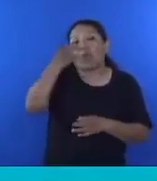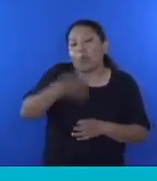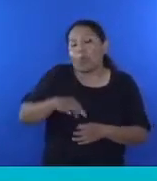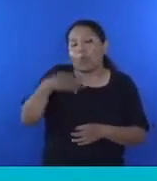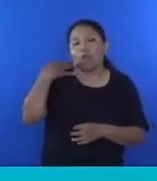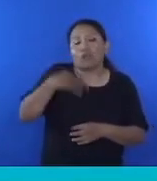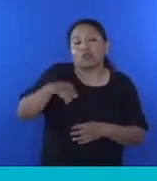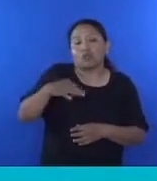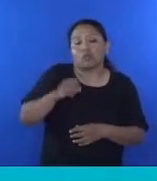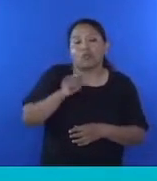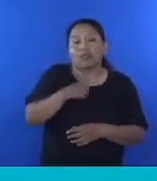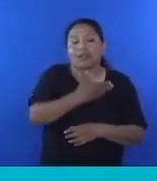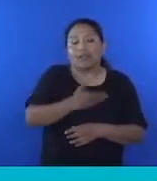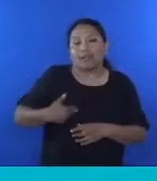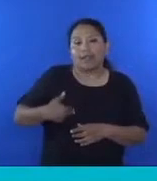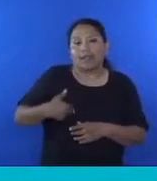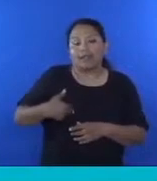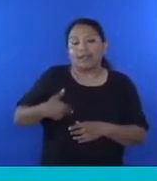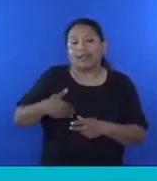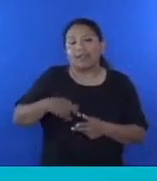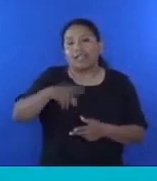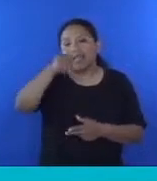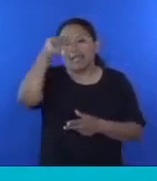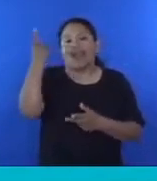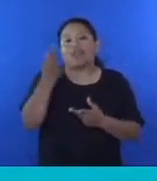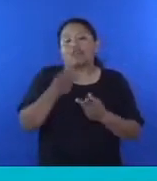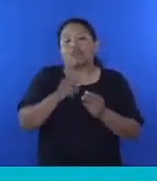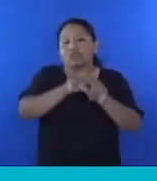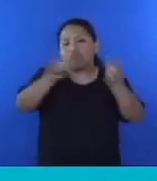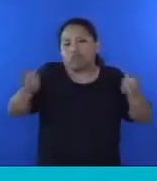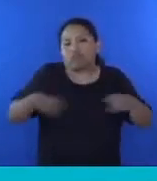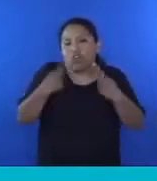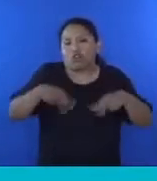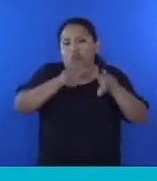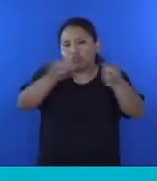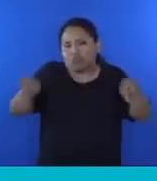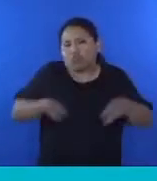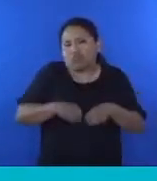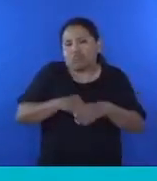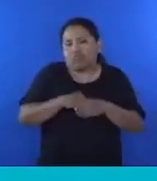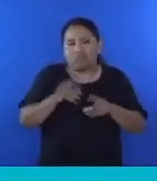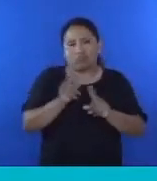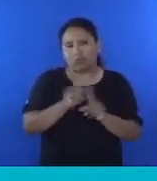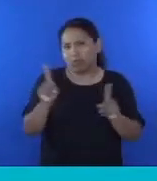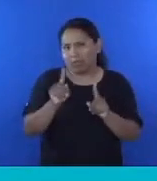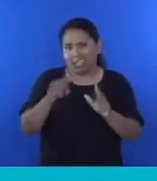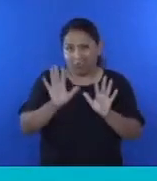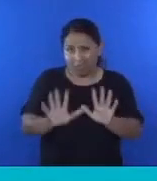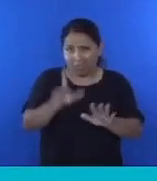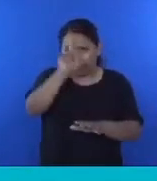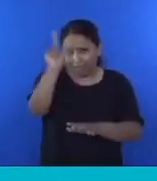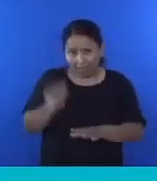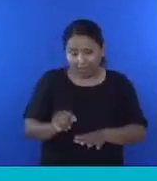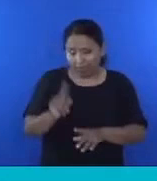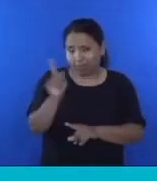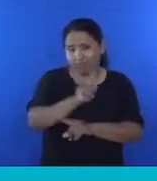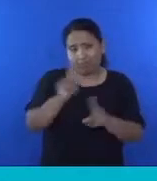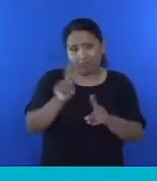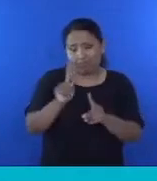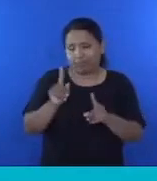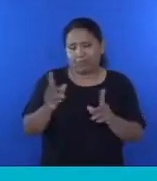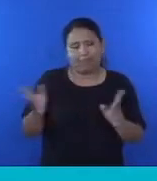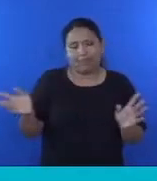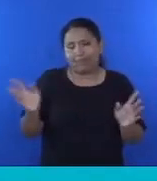las obligaciones del Estado y la nación se quede con todos los recursos de las provincias. Eso no es el federalismo. Eso es exactamente